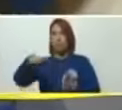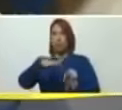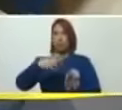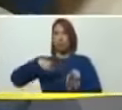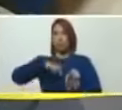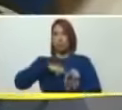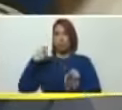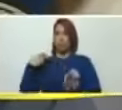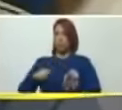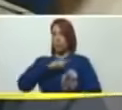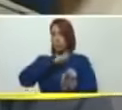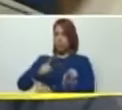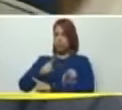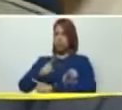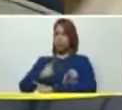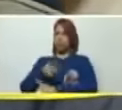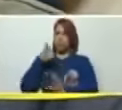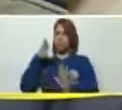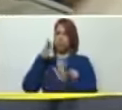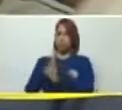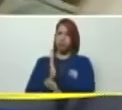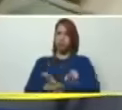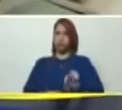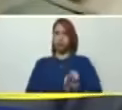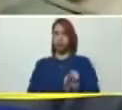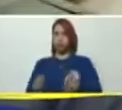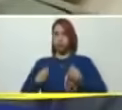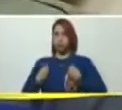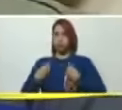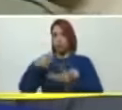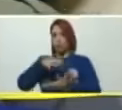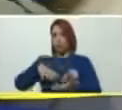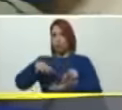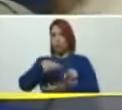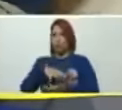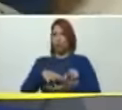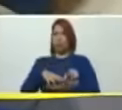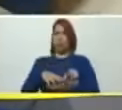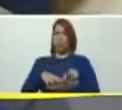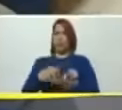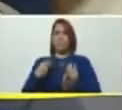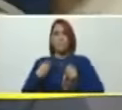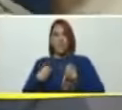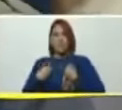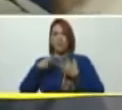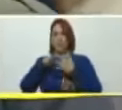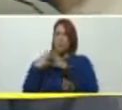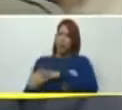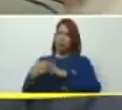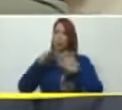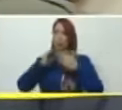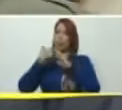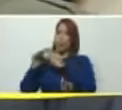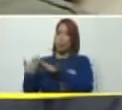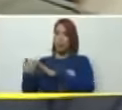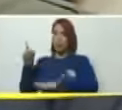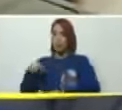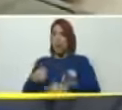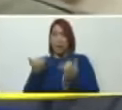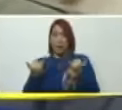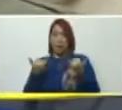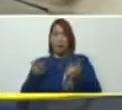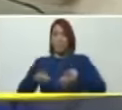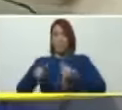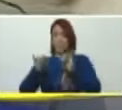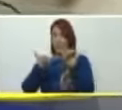la denuncia correspondiente a la situación que viven en el barrio, que se vive en la comunidad y ahora mismo también que les